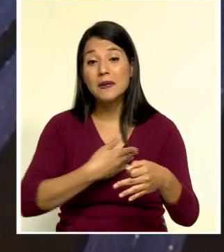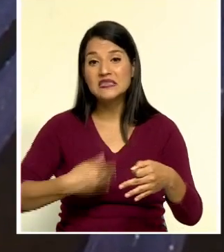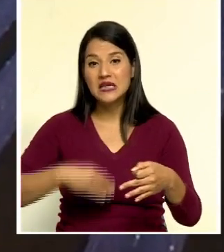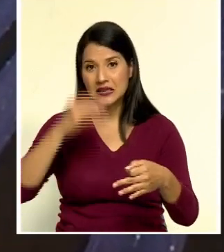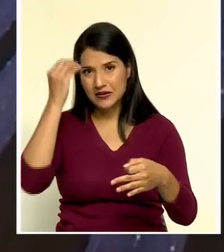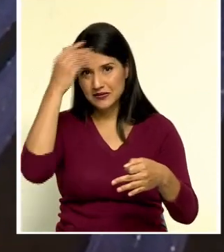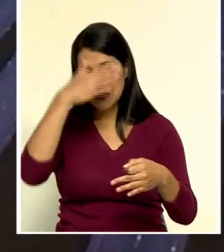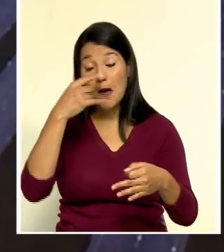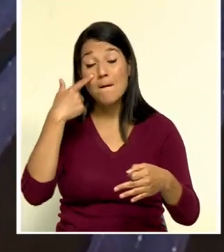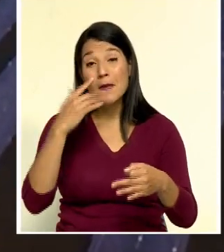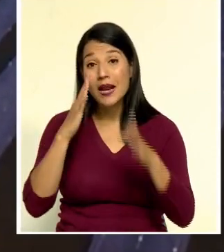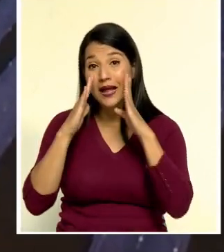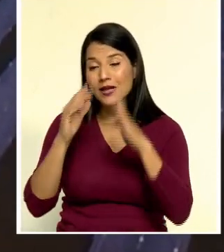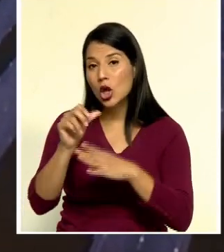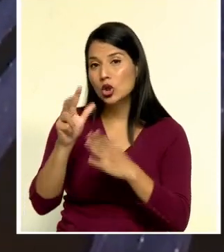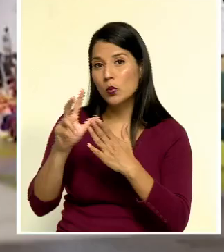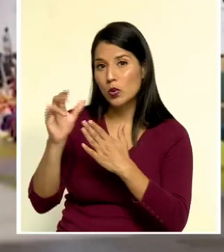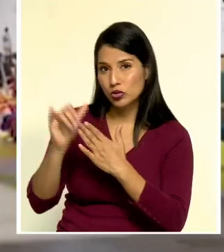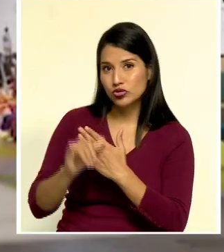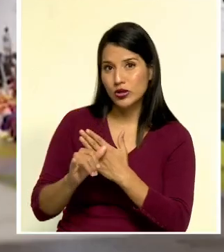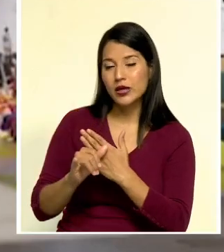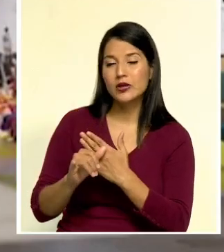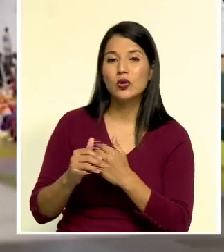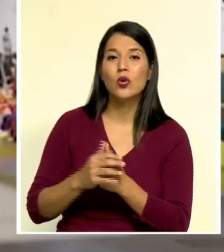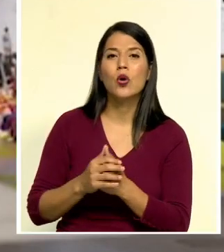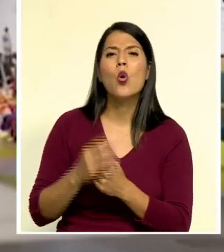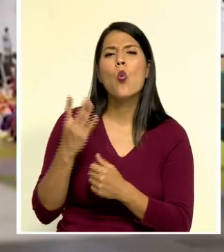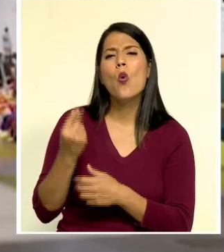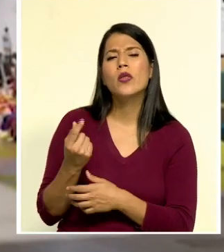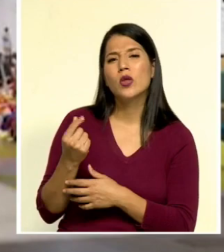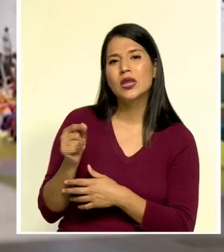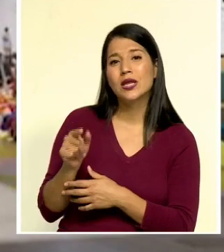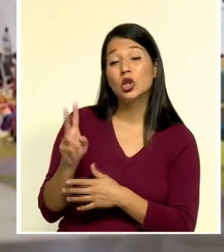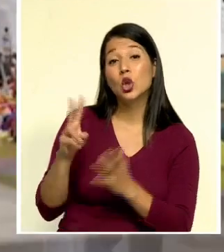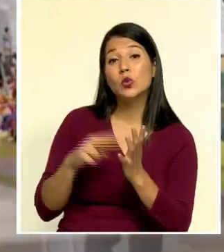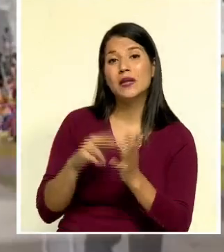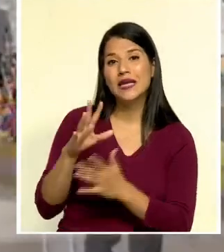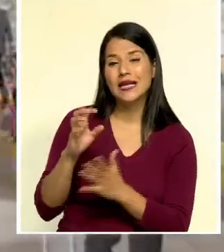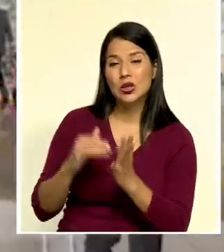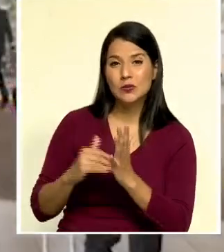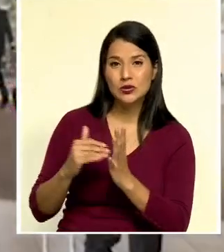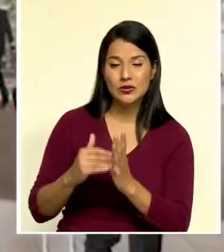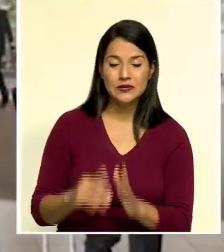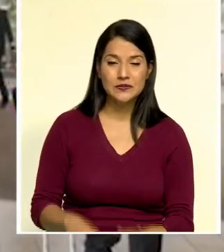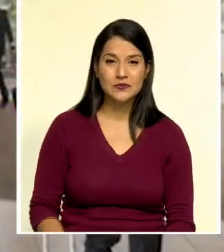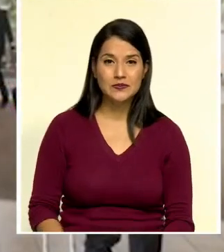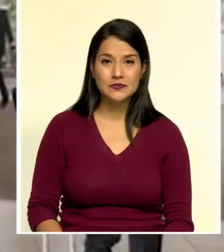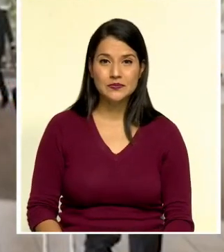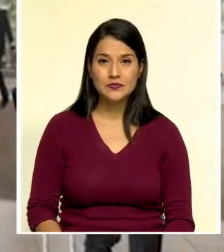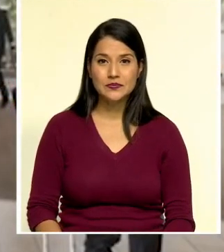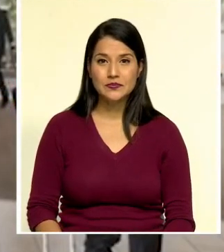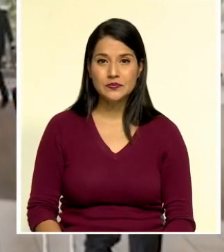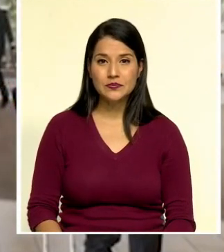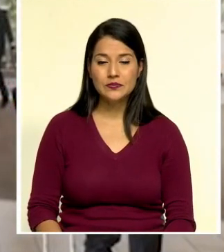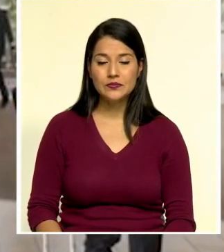impulsado por el anterior gobierno de Luis Guillermo Solís con un monto de inversión de 2.500 millones.